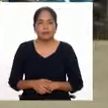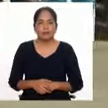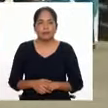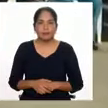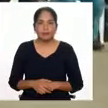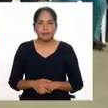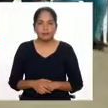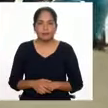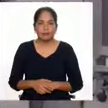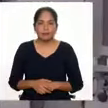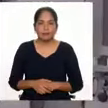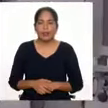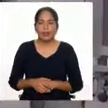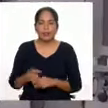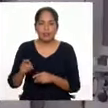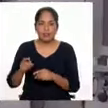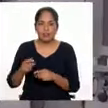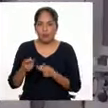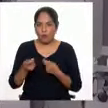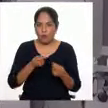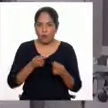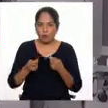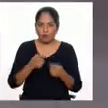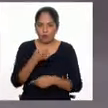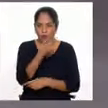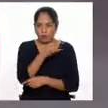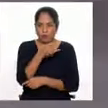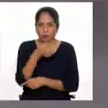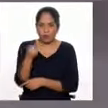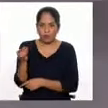Señor gobernador regional de Ucayali,